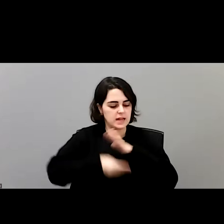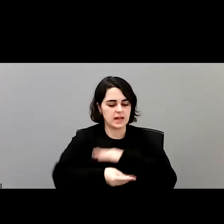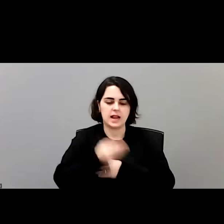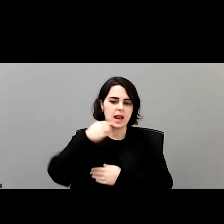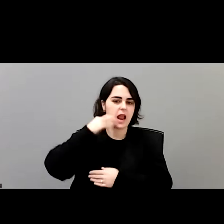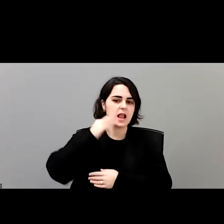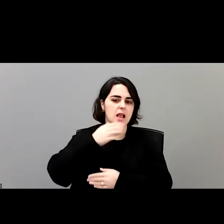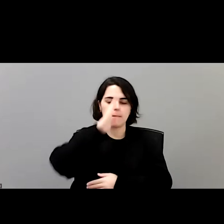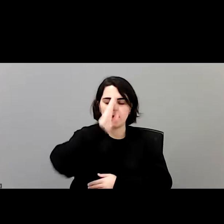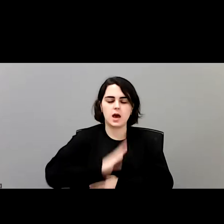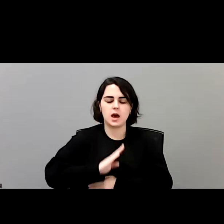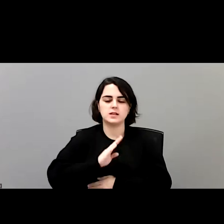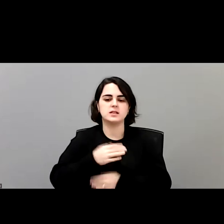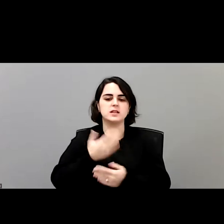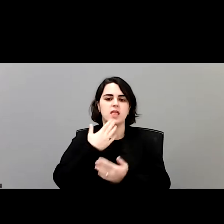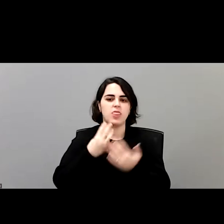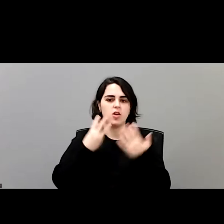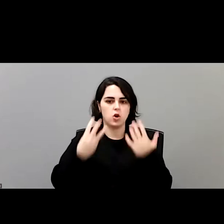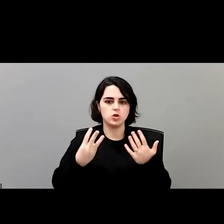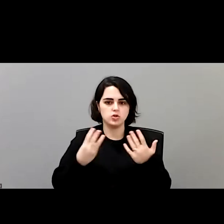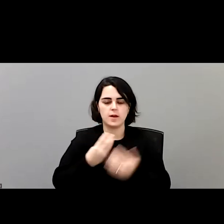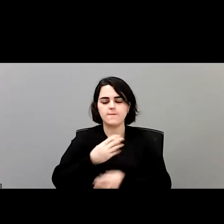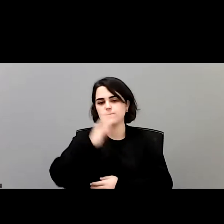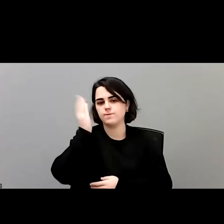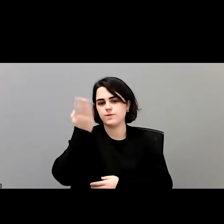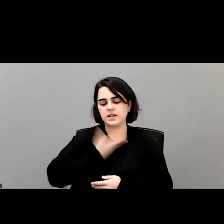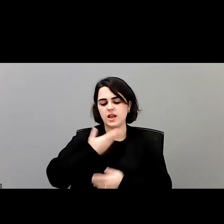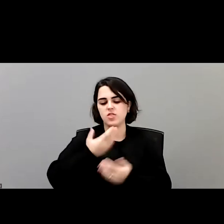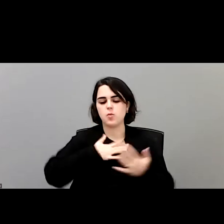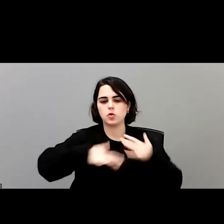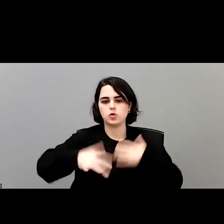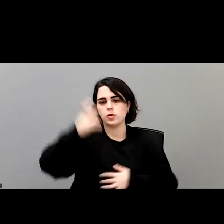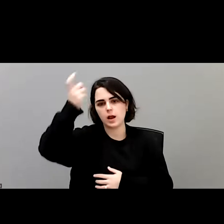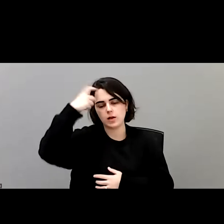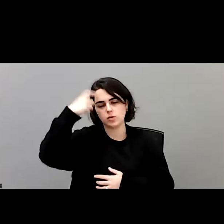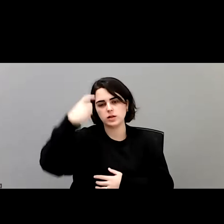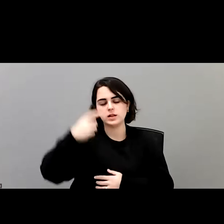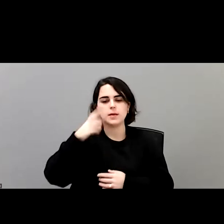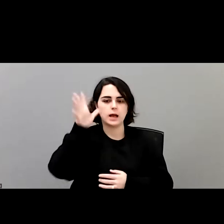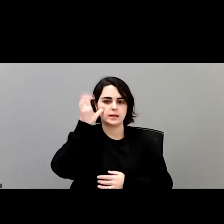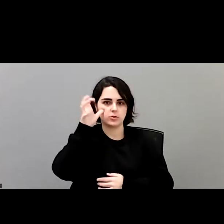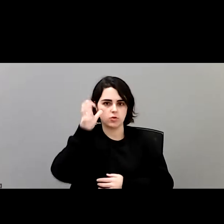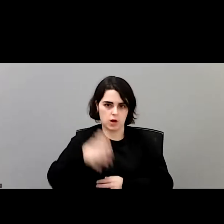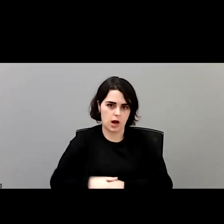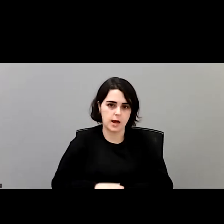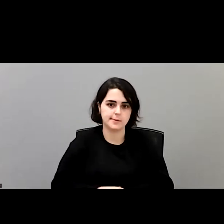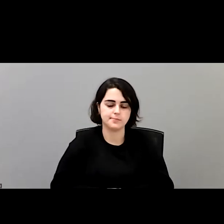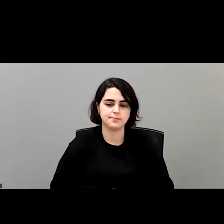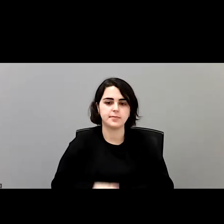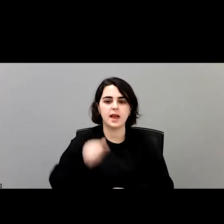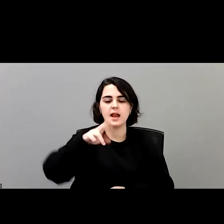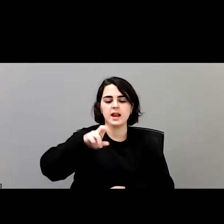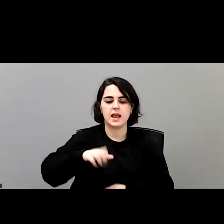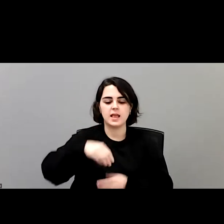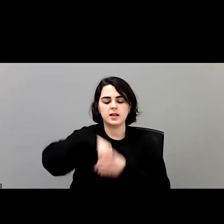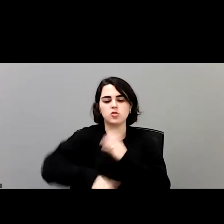parálisis cerebral, con afectación motora, cognitiva y sensorial. Anne está